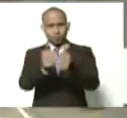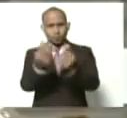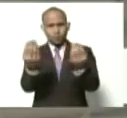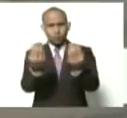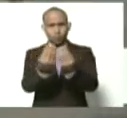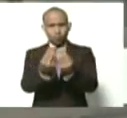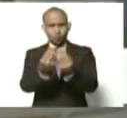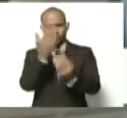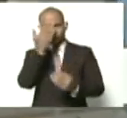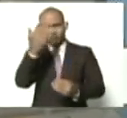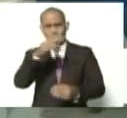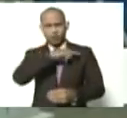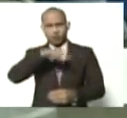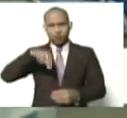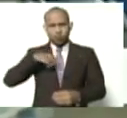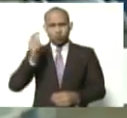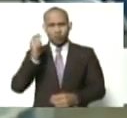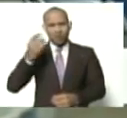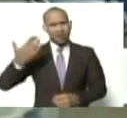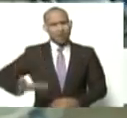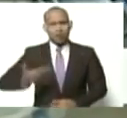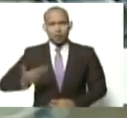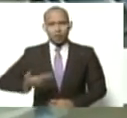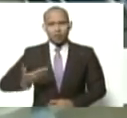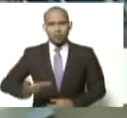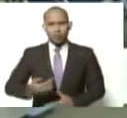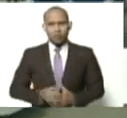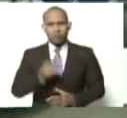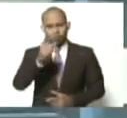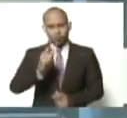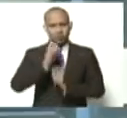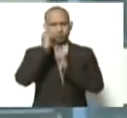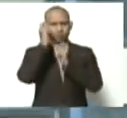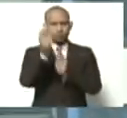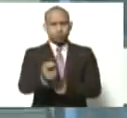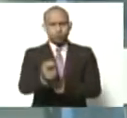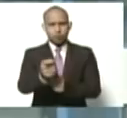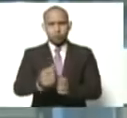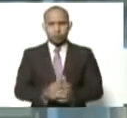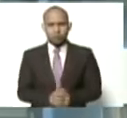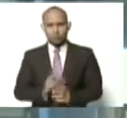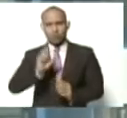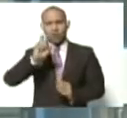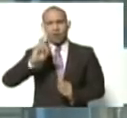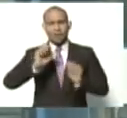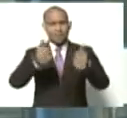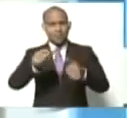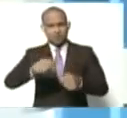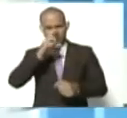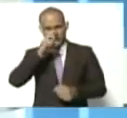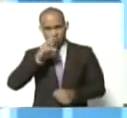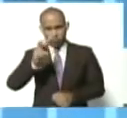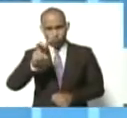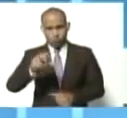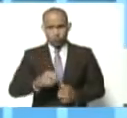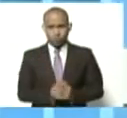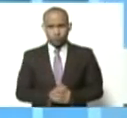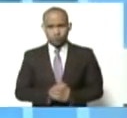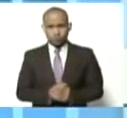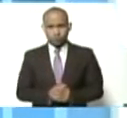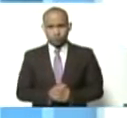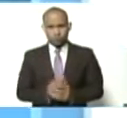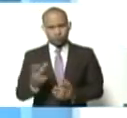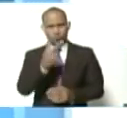frente de esta tarea tan importante que usted ha encomendado a inicios de año como marco del plan